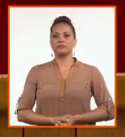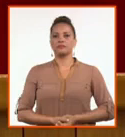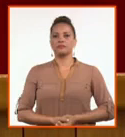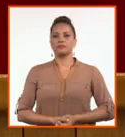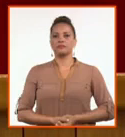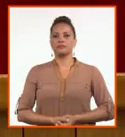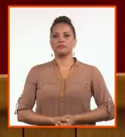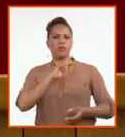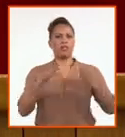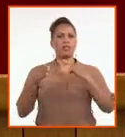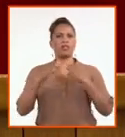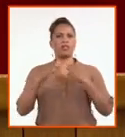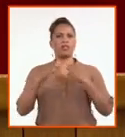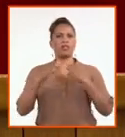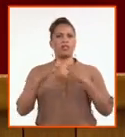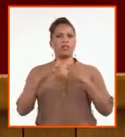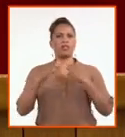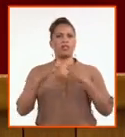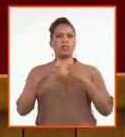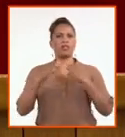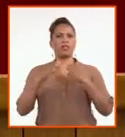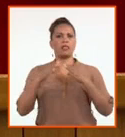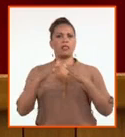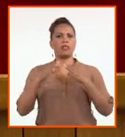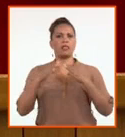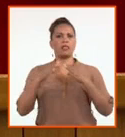necesidad de dar mayor autonomía al